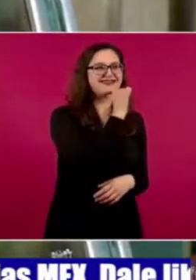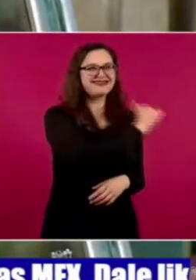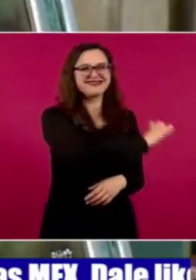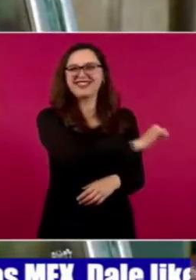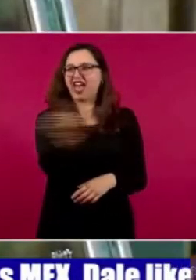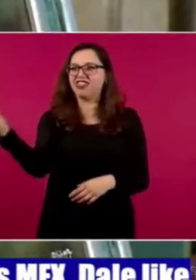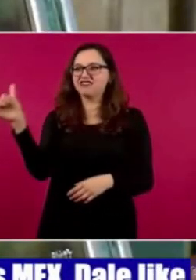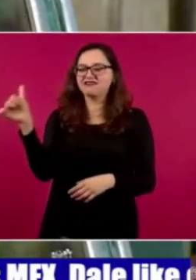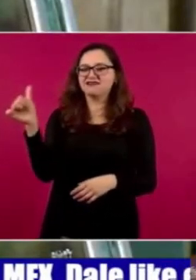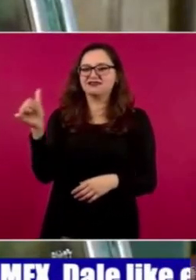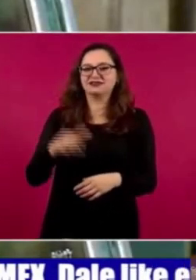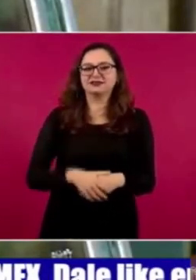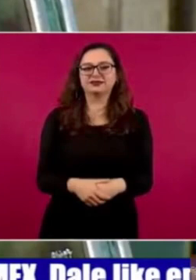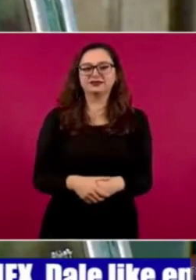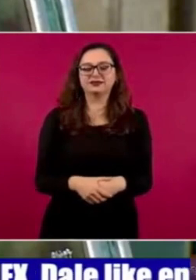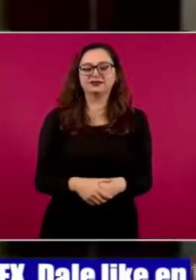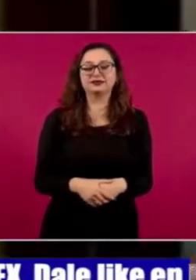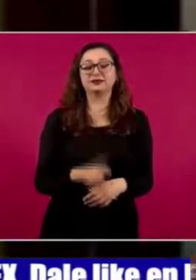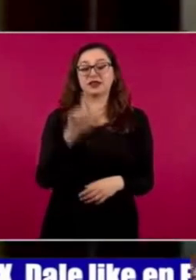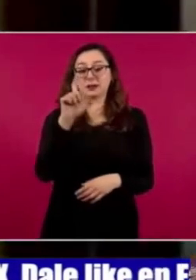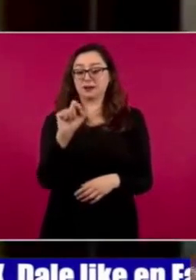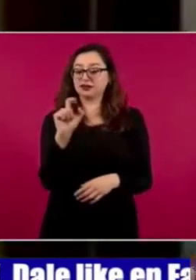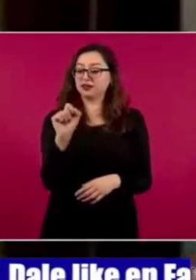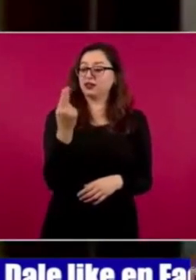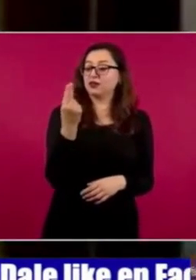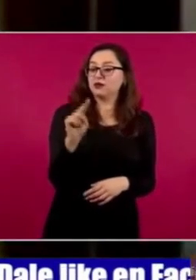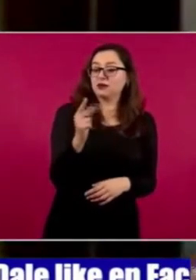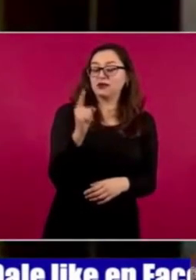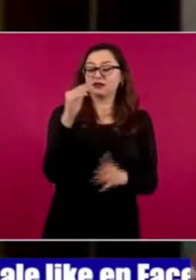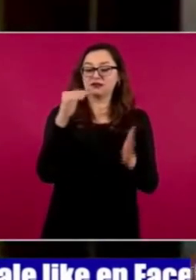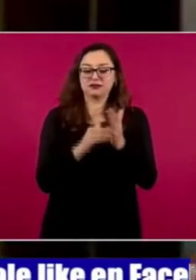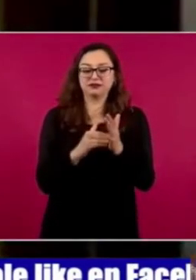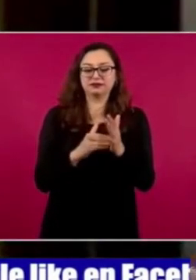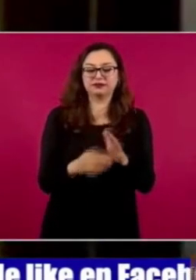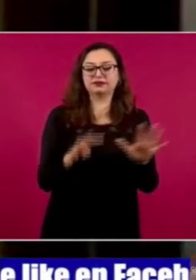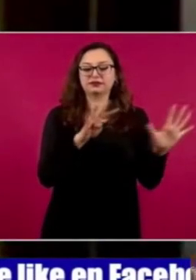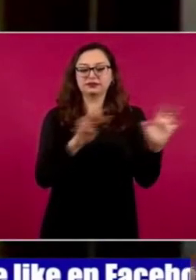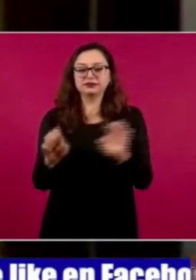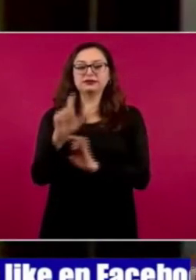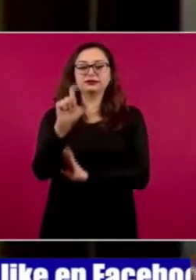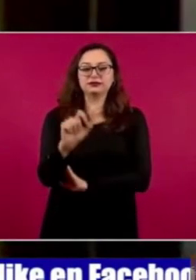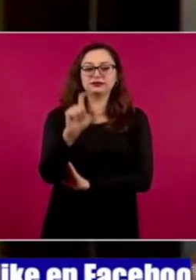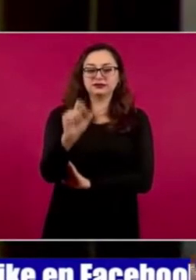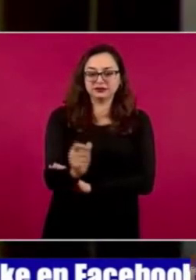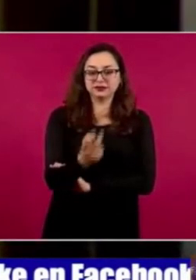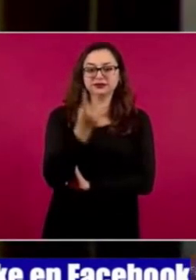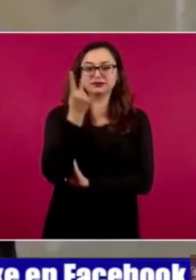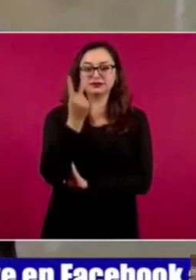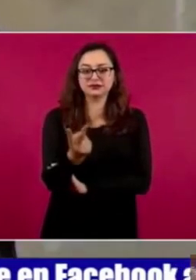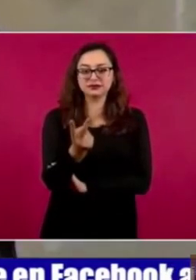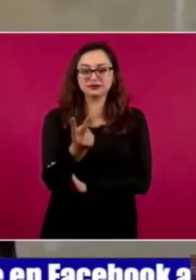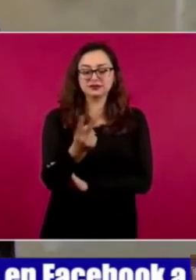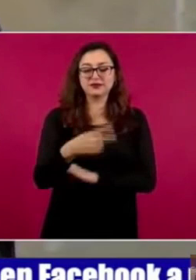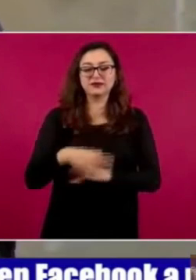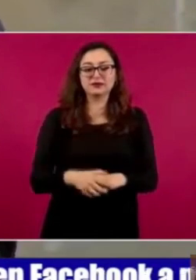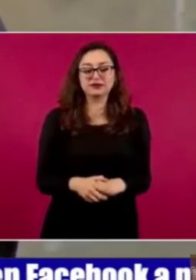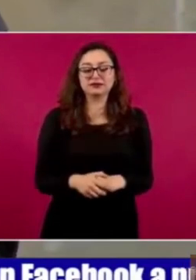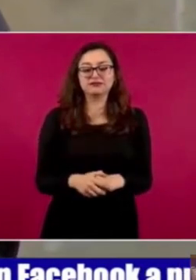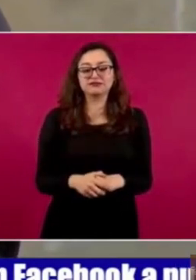En la noche del 20 de noviembre de 1922, a unas horas de dejar la